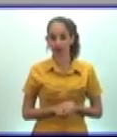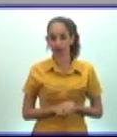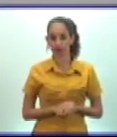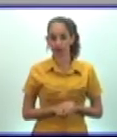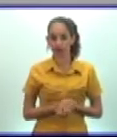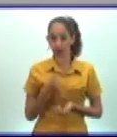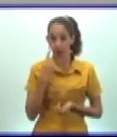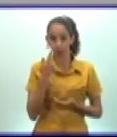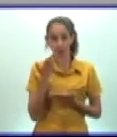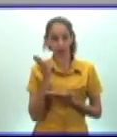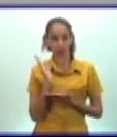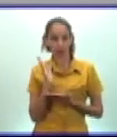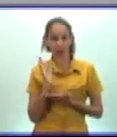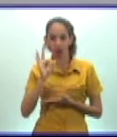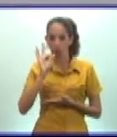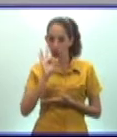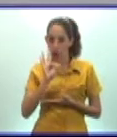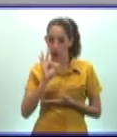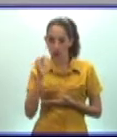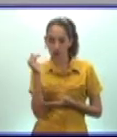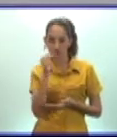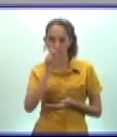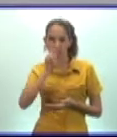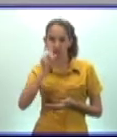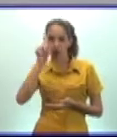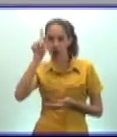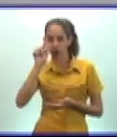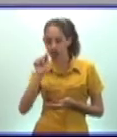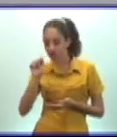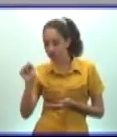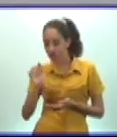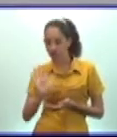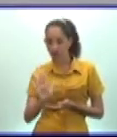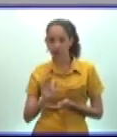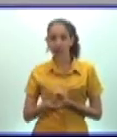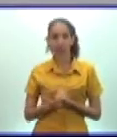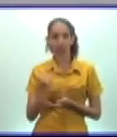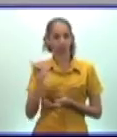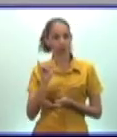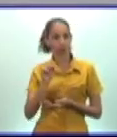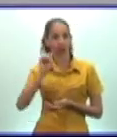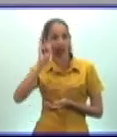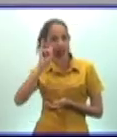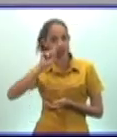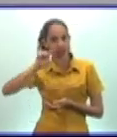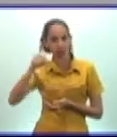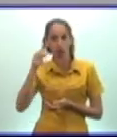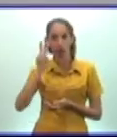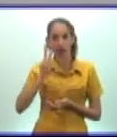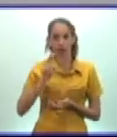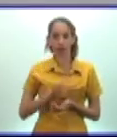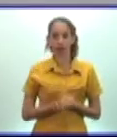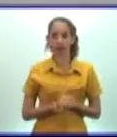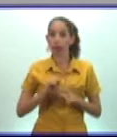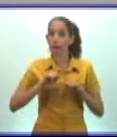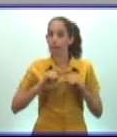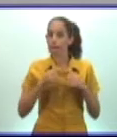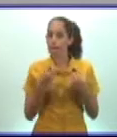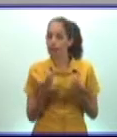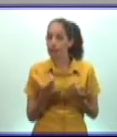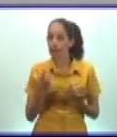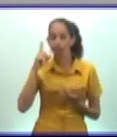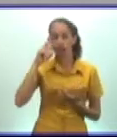8 menos 2 un quinto es igual a 6,2, pero el 8 es el que tiene mayor